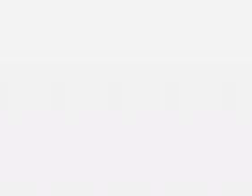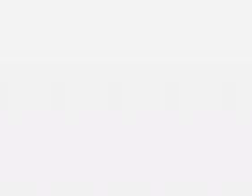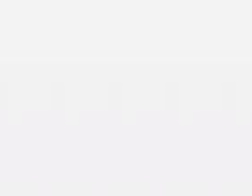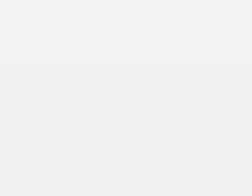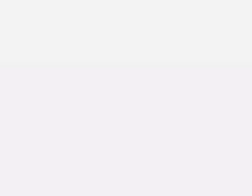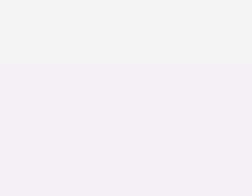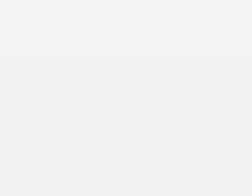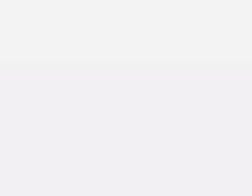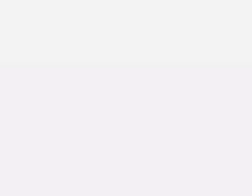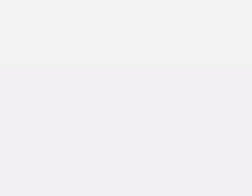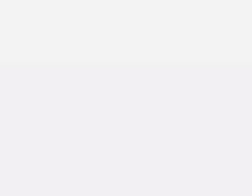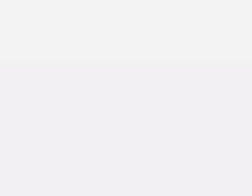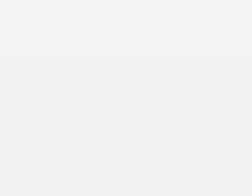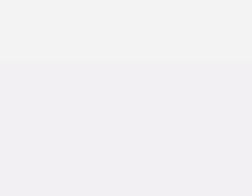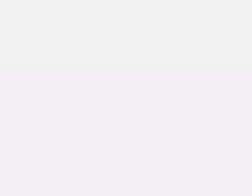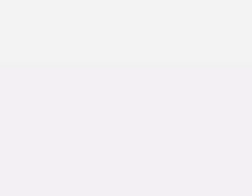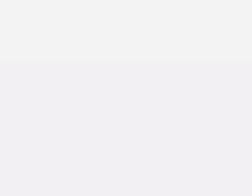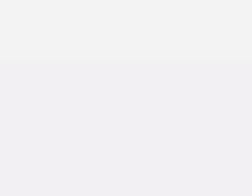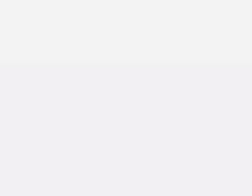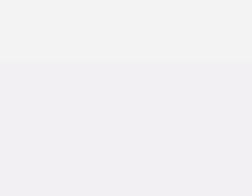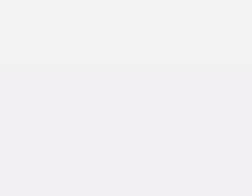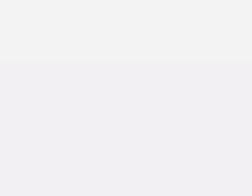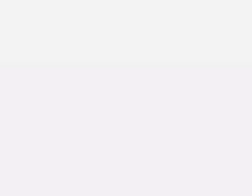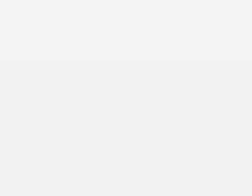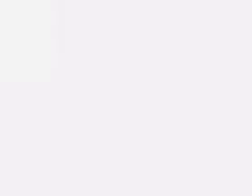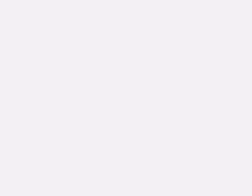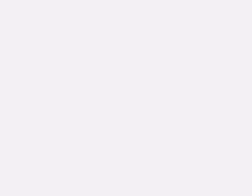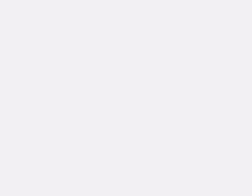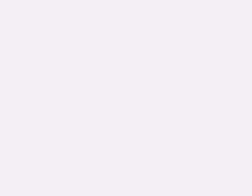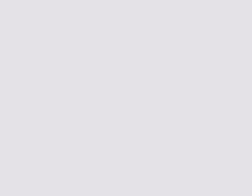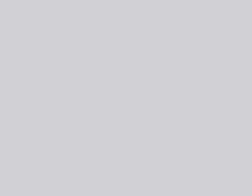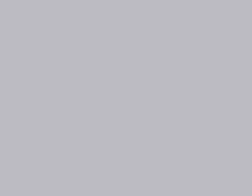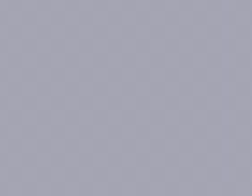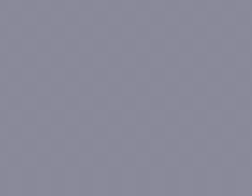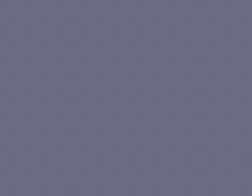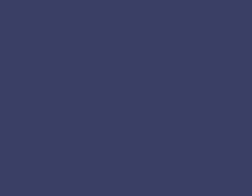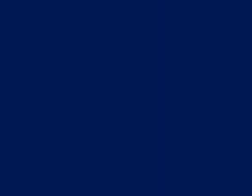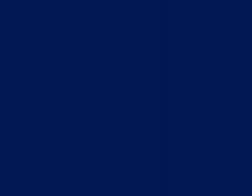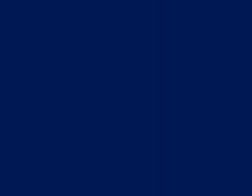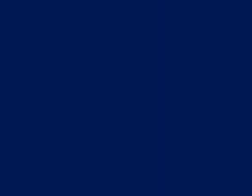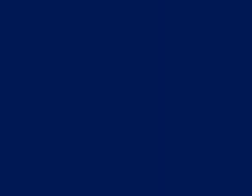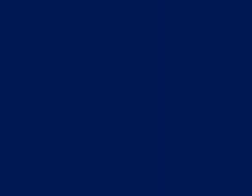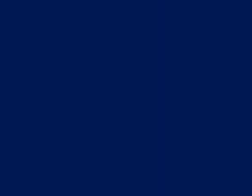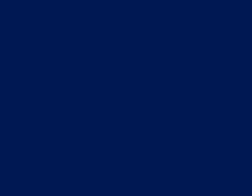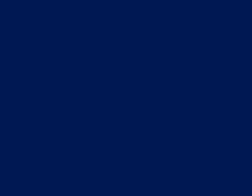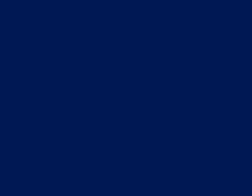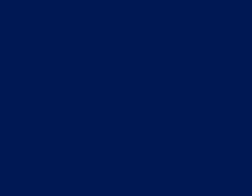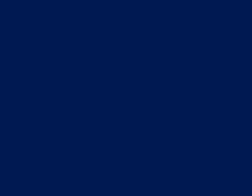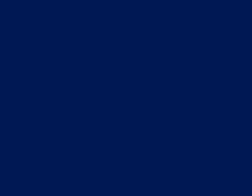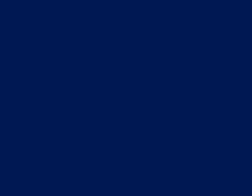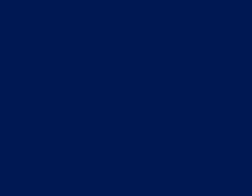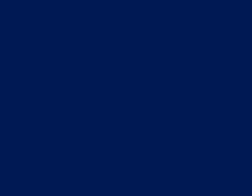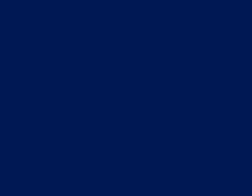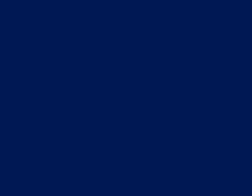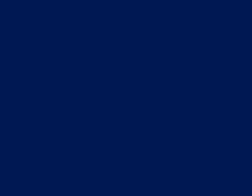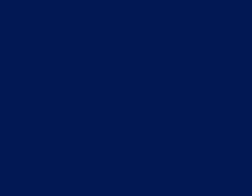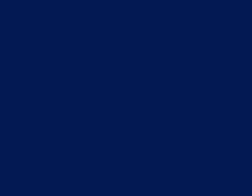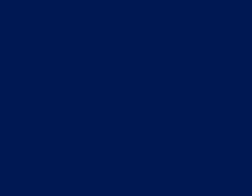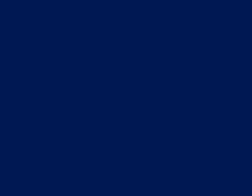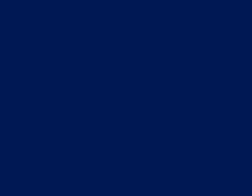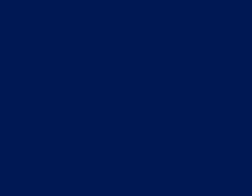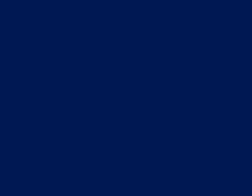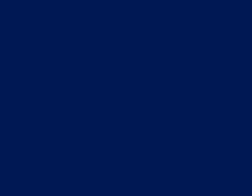Y garantías del pueblo nicaragüense. Derechos individuales. Constitución Política de la República de